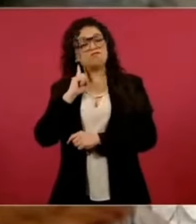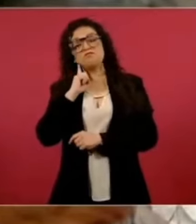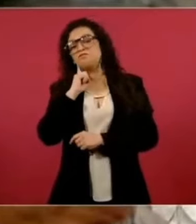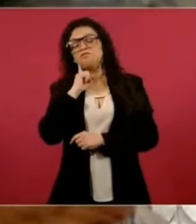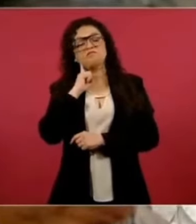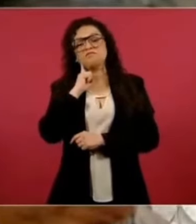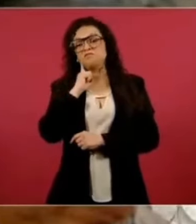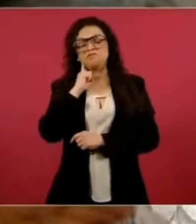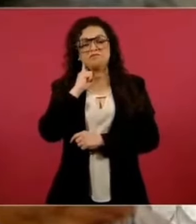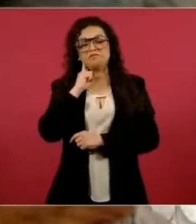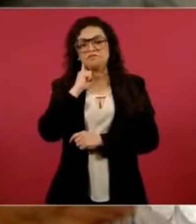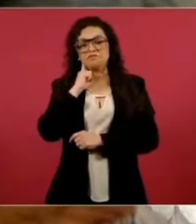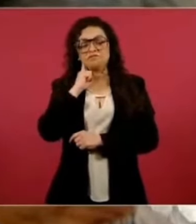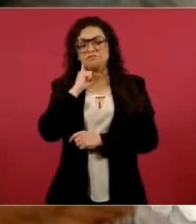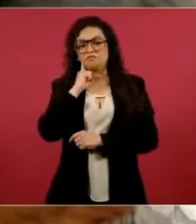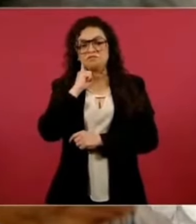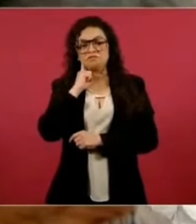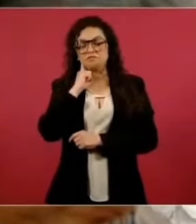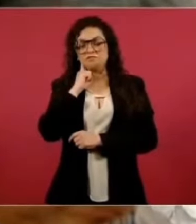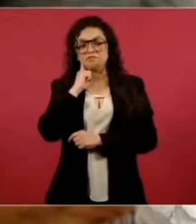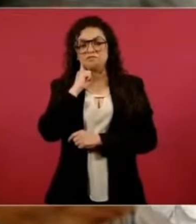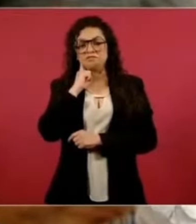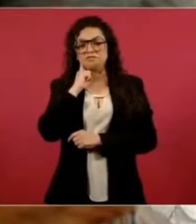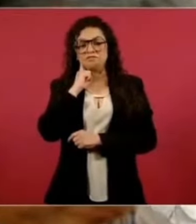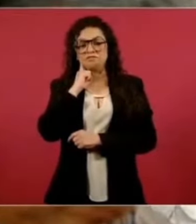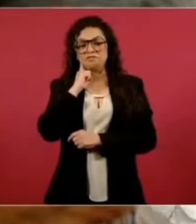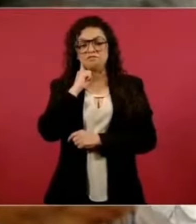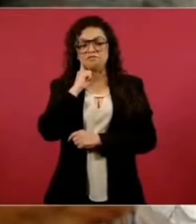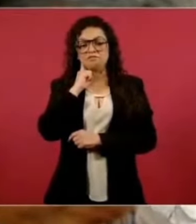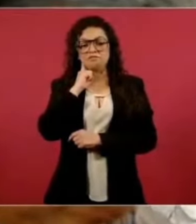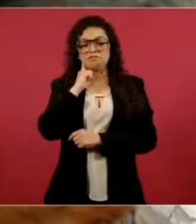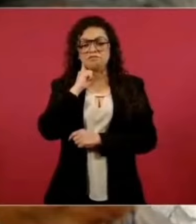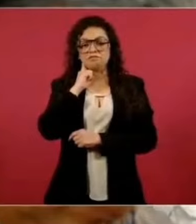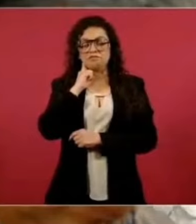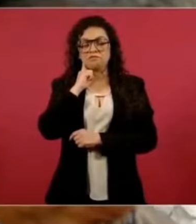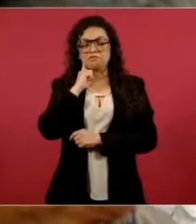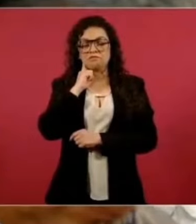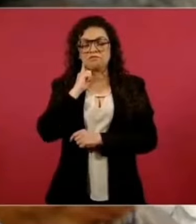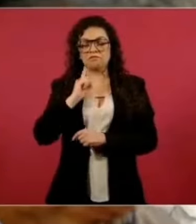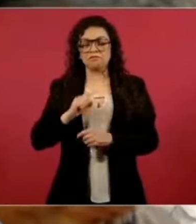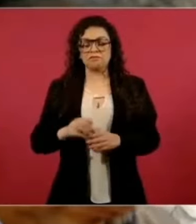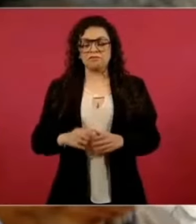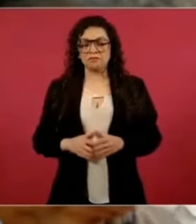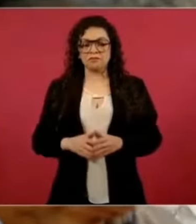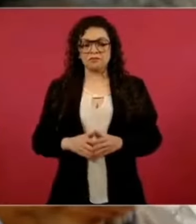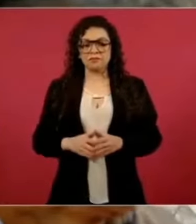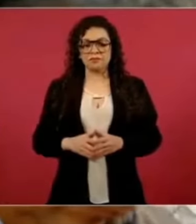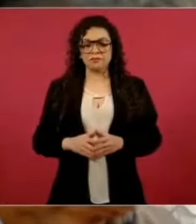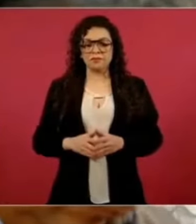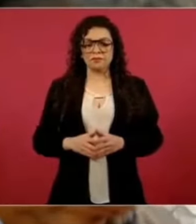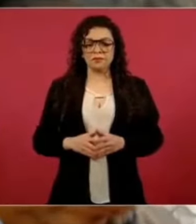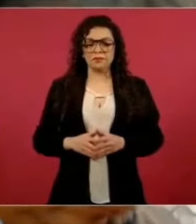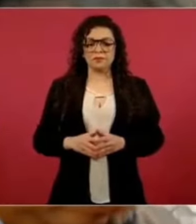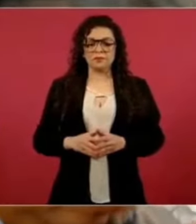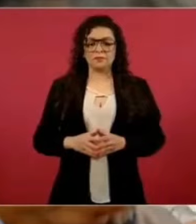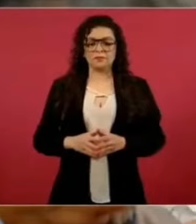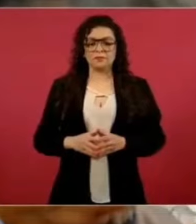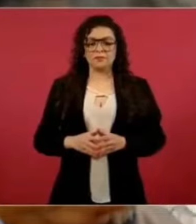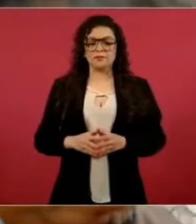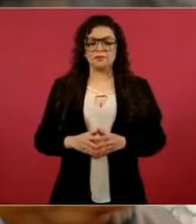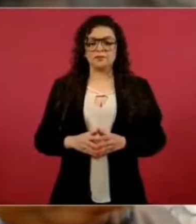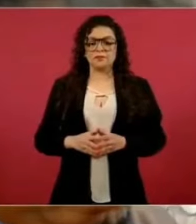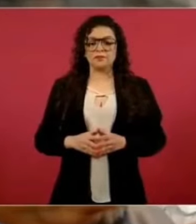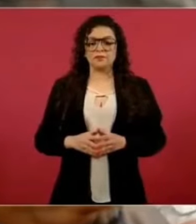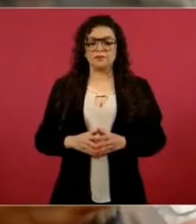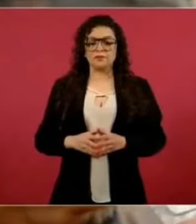dieron los trabajadores Aunque sus en este caso su sus propios lineamientos sus candados dien que tenía